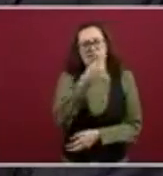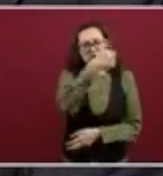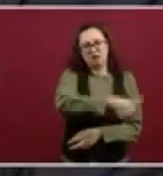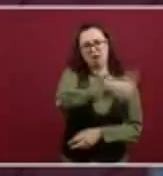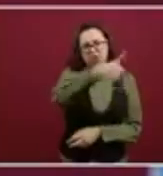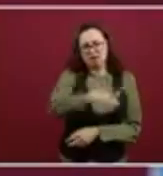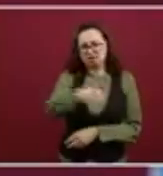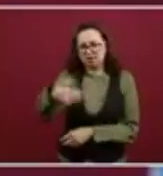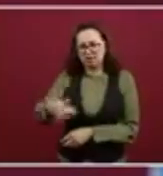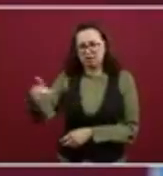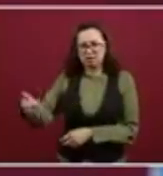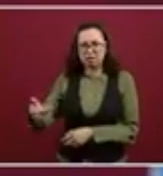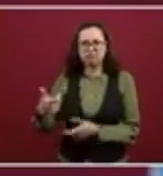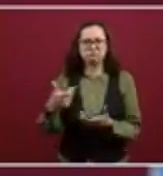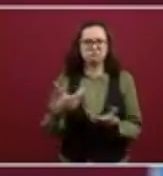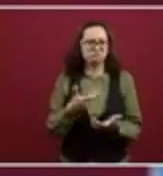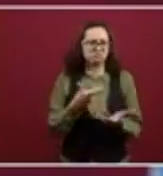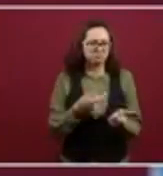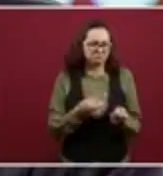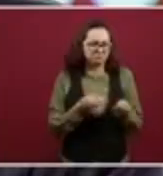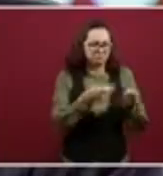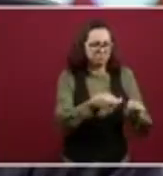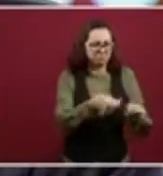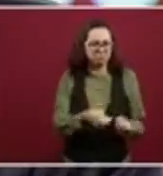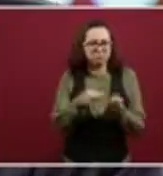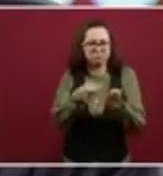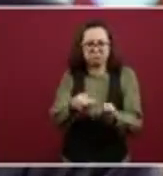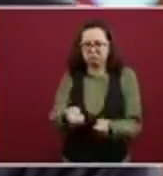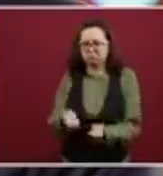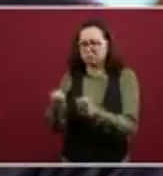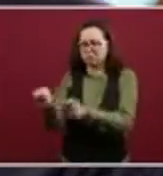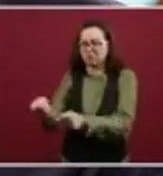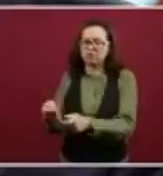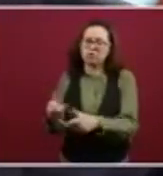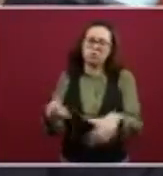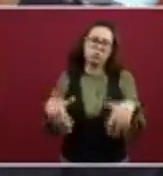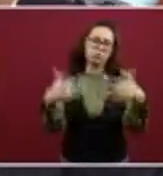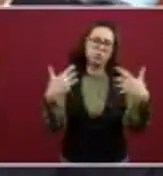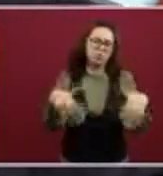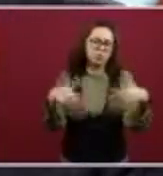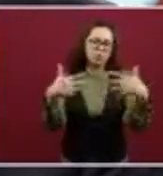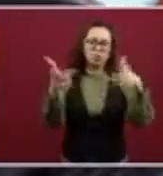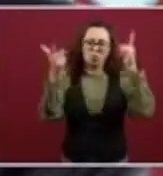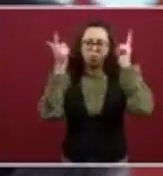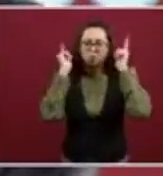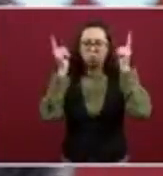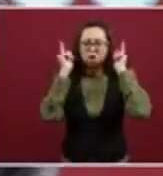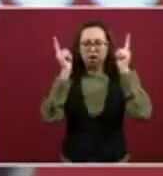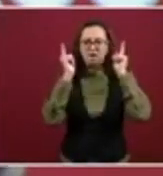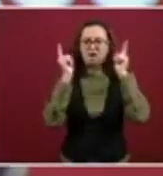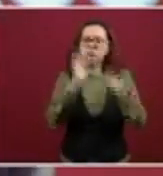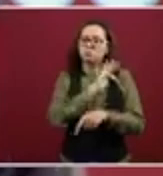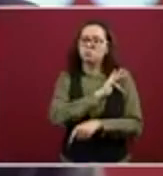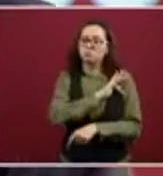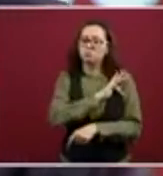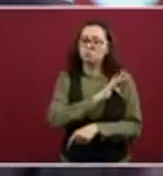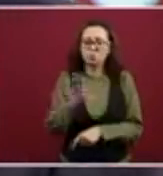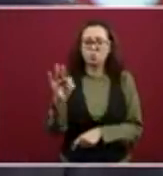cada gobierno, y sería extraordinario la creación de